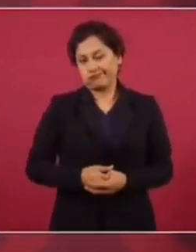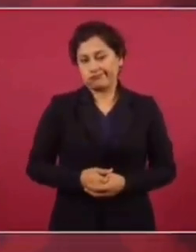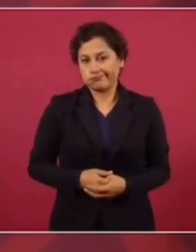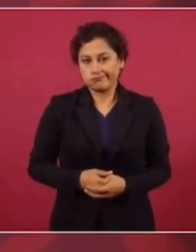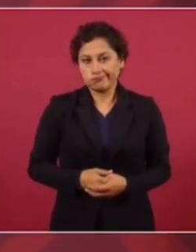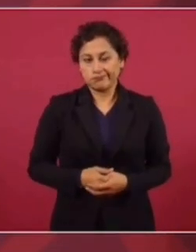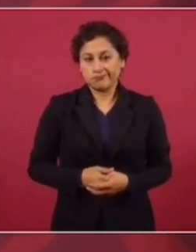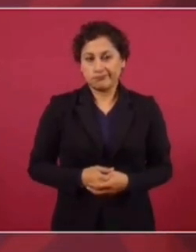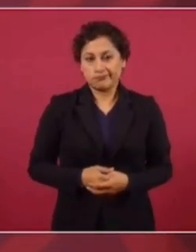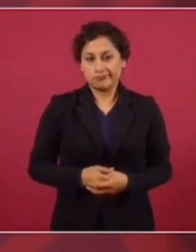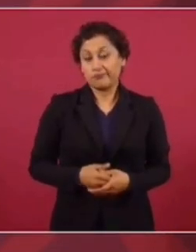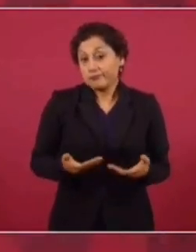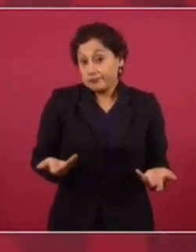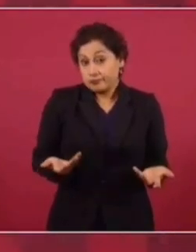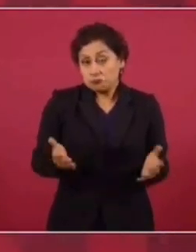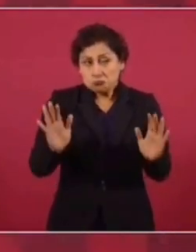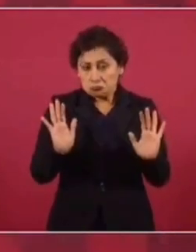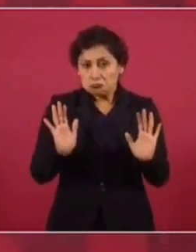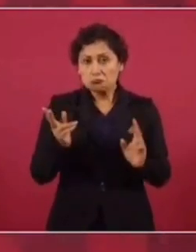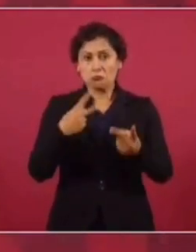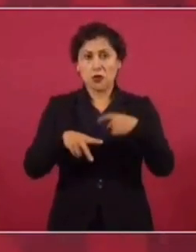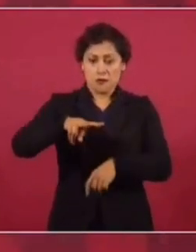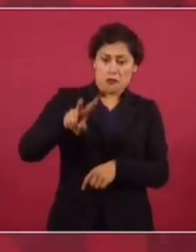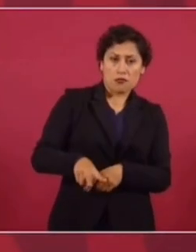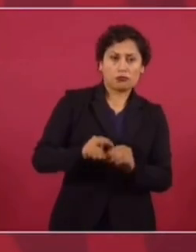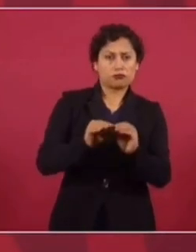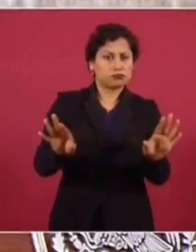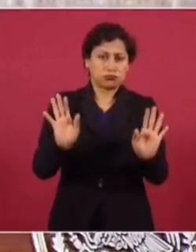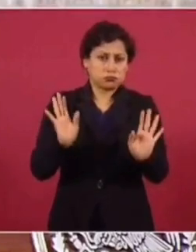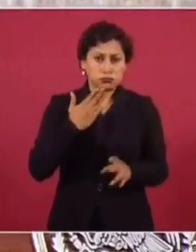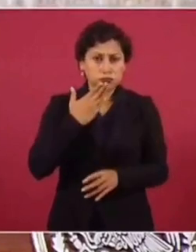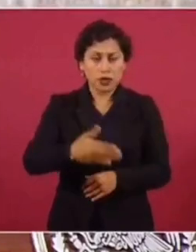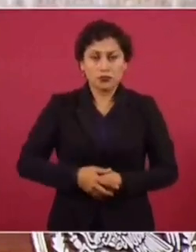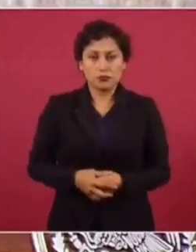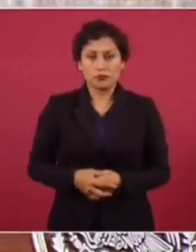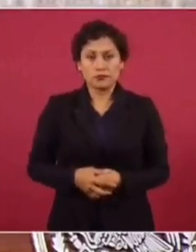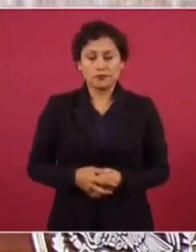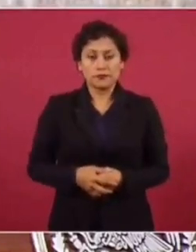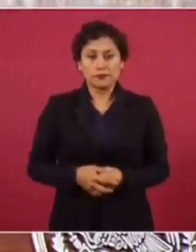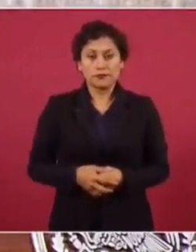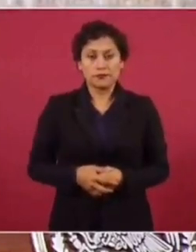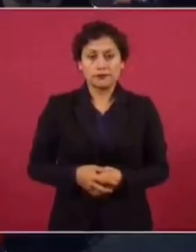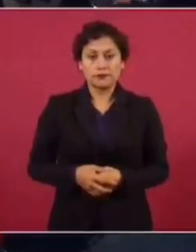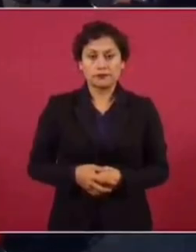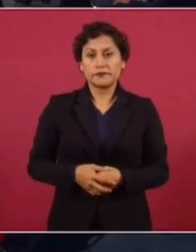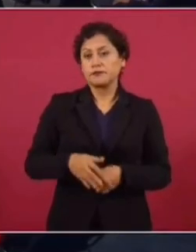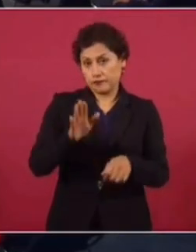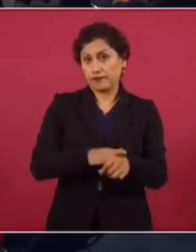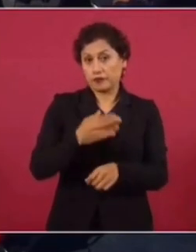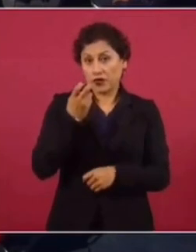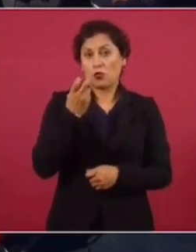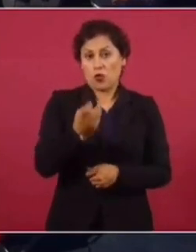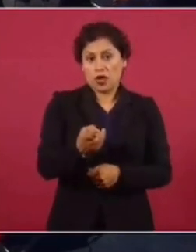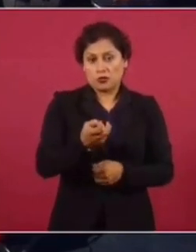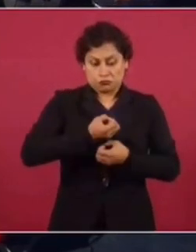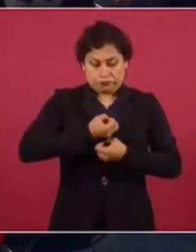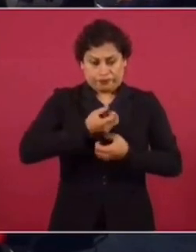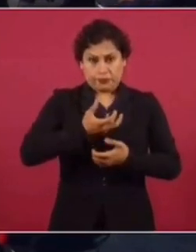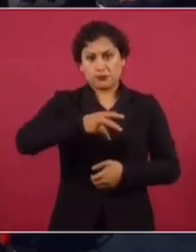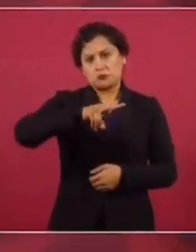¿no? Y qué bien que se aclara todo esto. Por eso lo mejor es decir